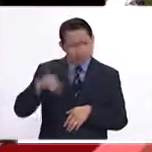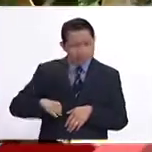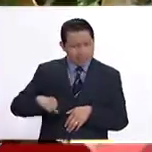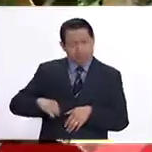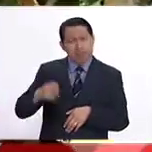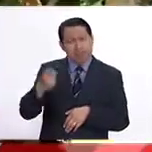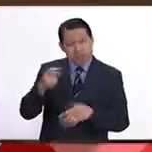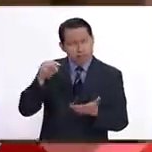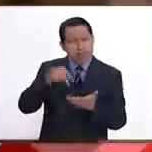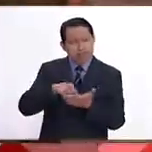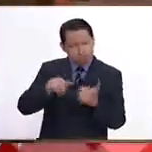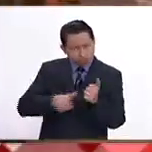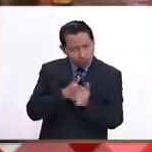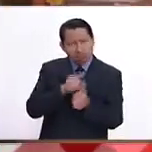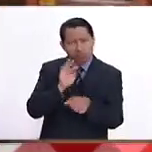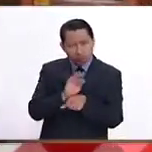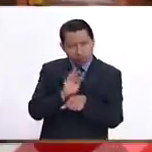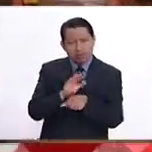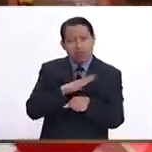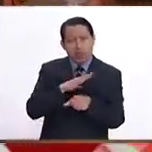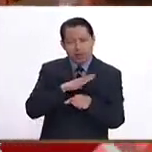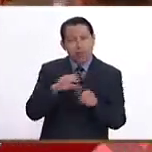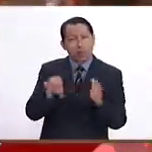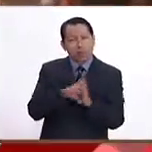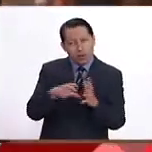están ahí, van a estar en el cuarto de junto,